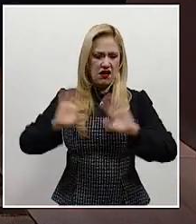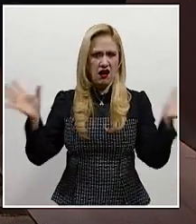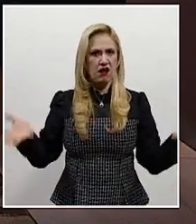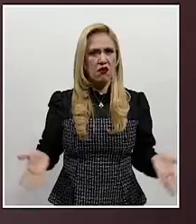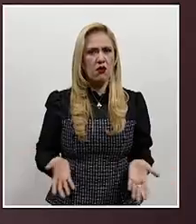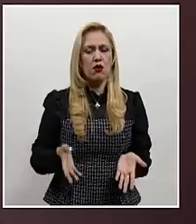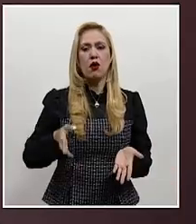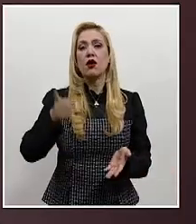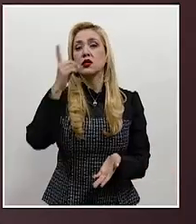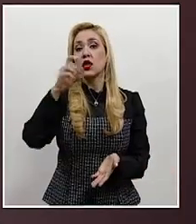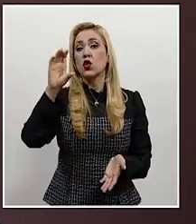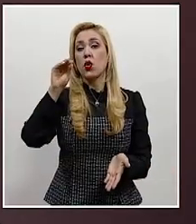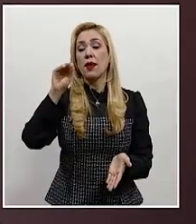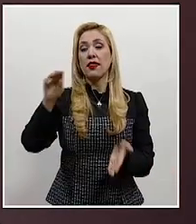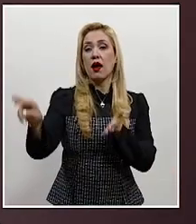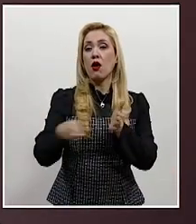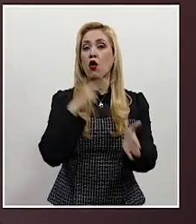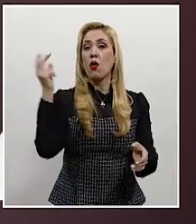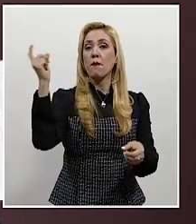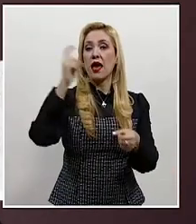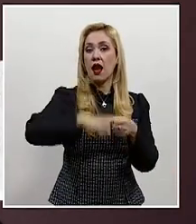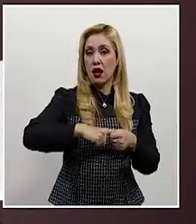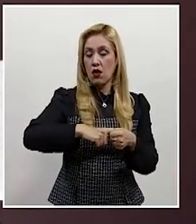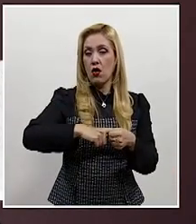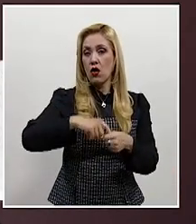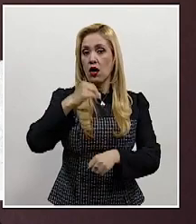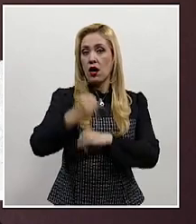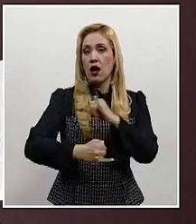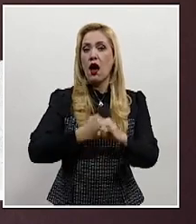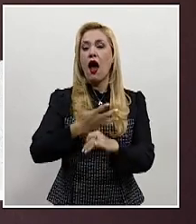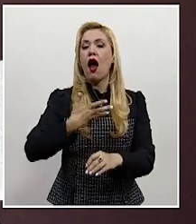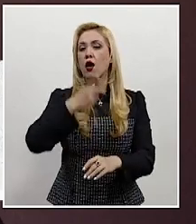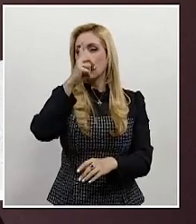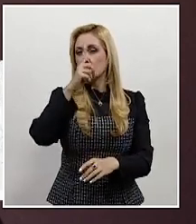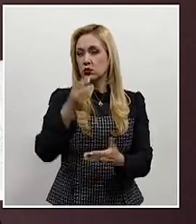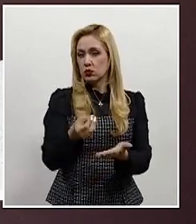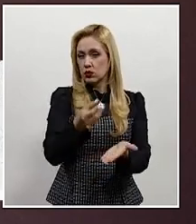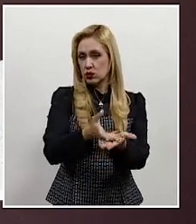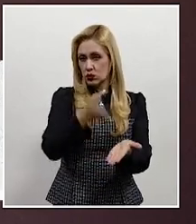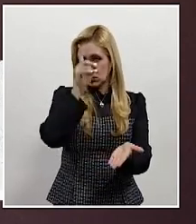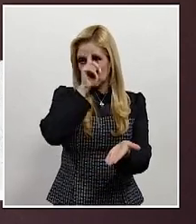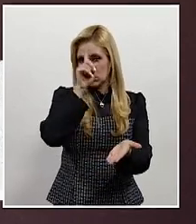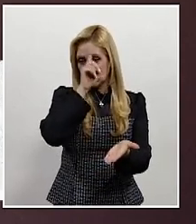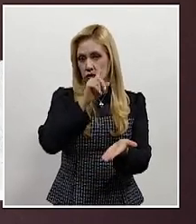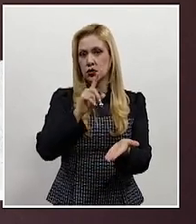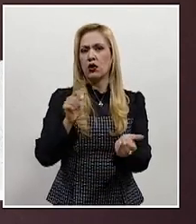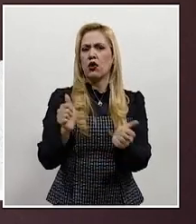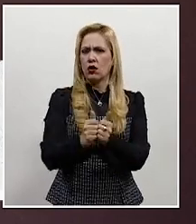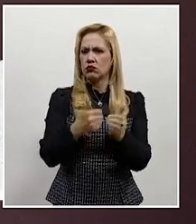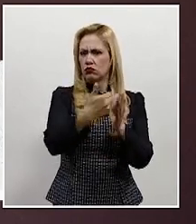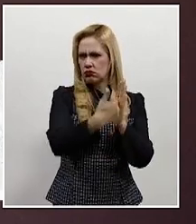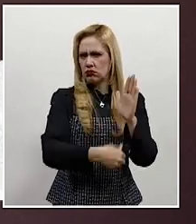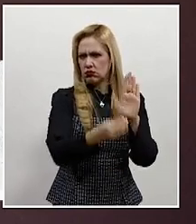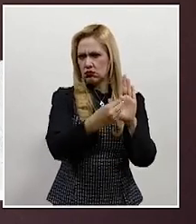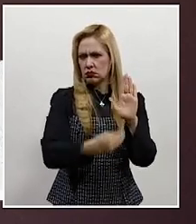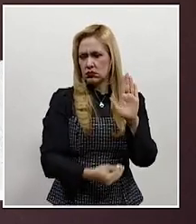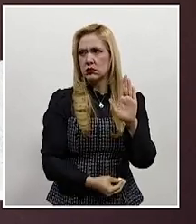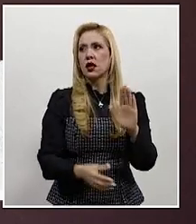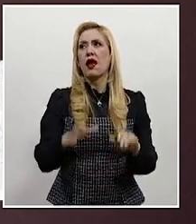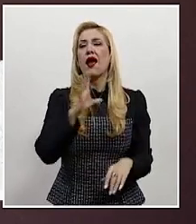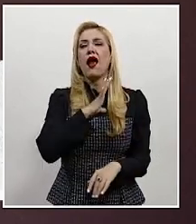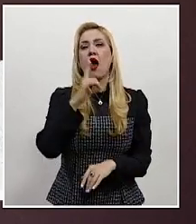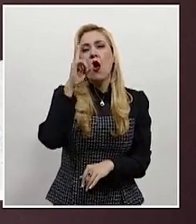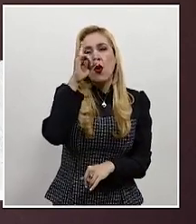El convenio 190 incluye una recomendación, viene acompañada de sus anexos de trabajo y demás, pero